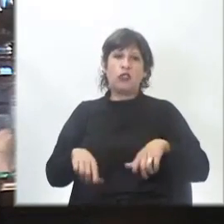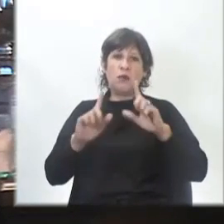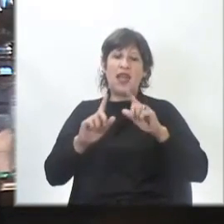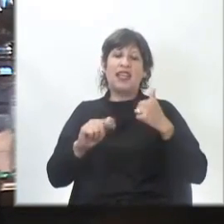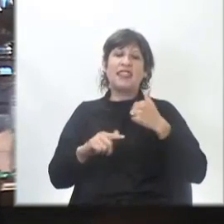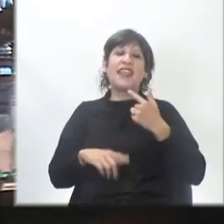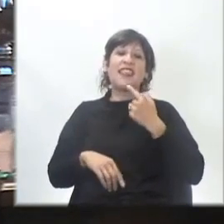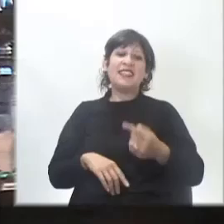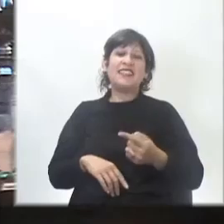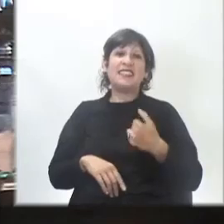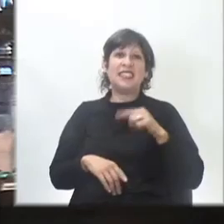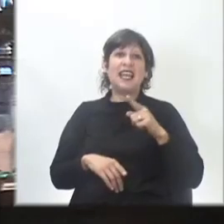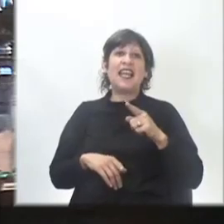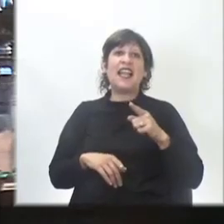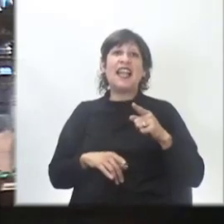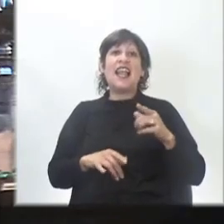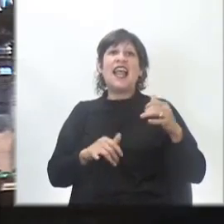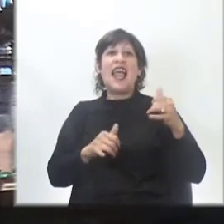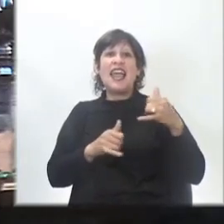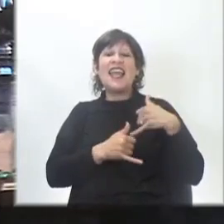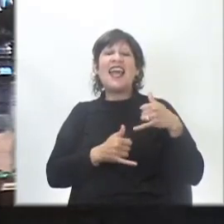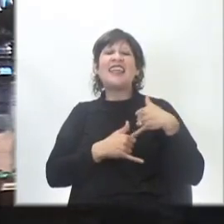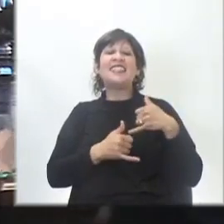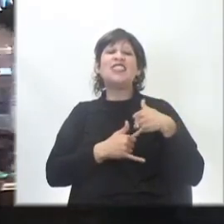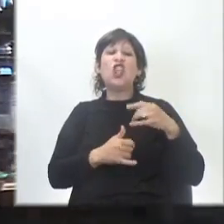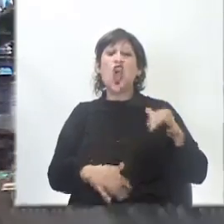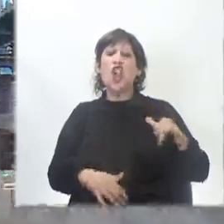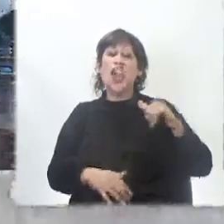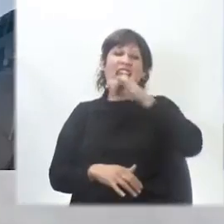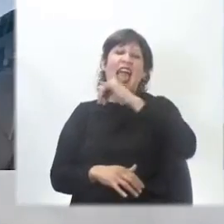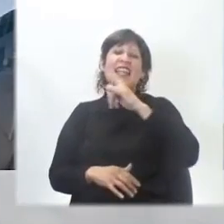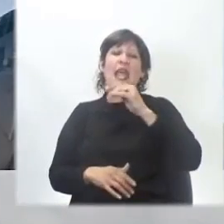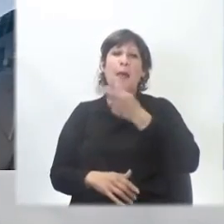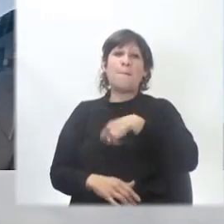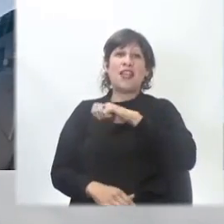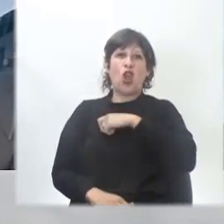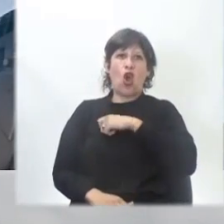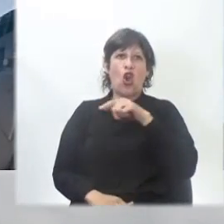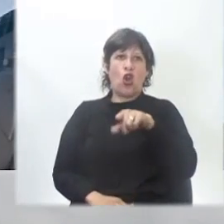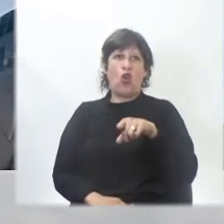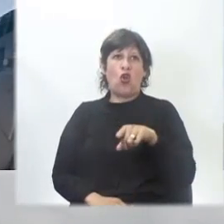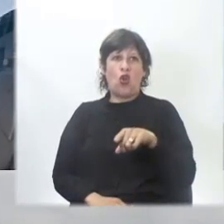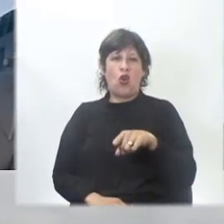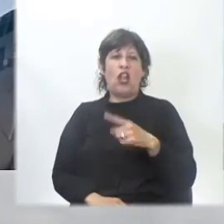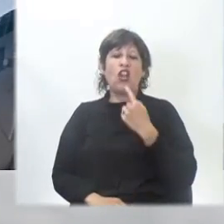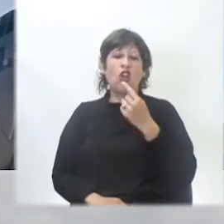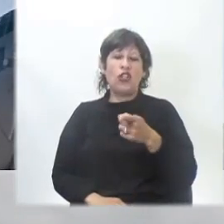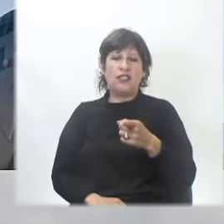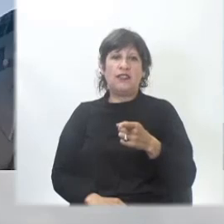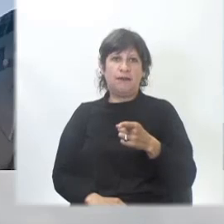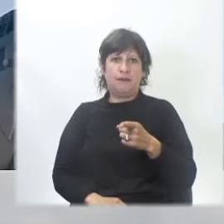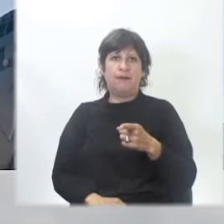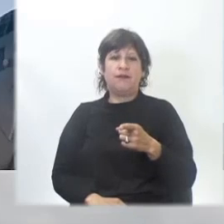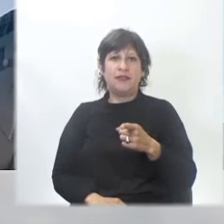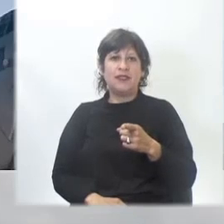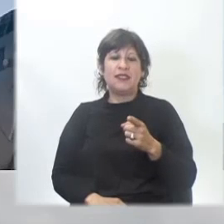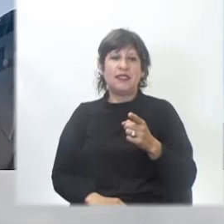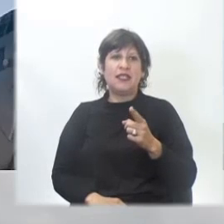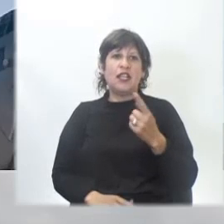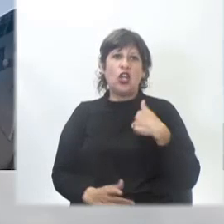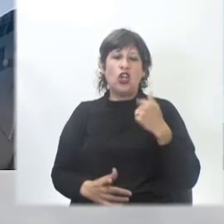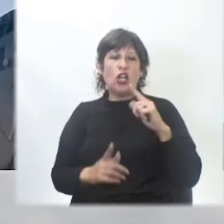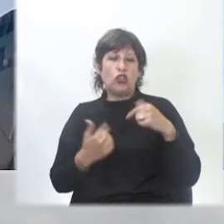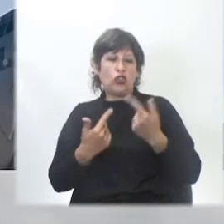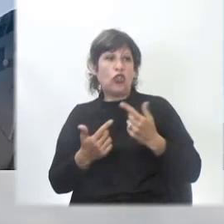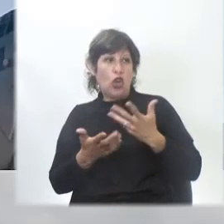decía el Ejército del Aire Español? Esto lo dice el Ejército del Aire Español, es decir, a lo que nosotros le compramos